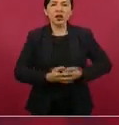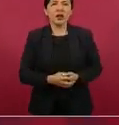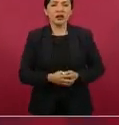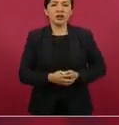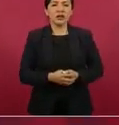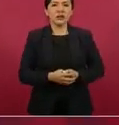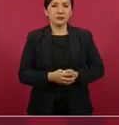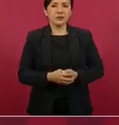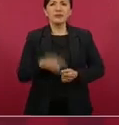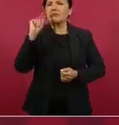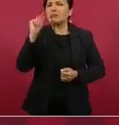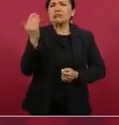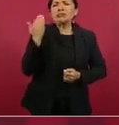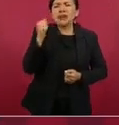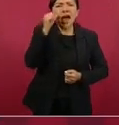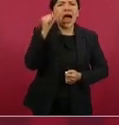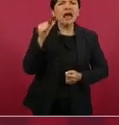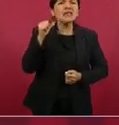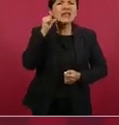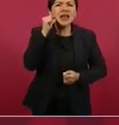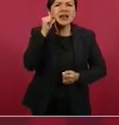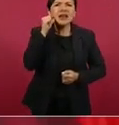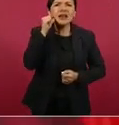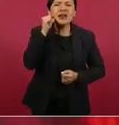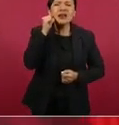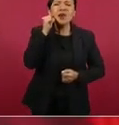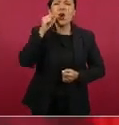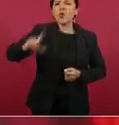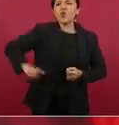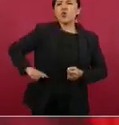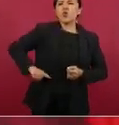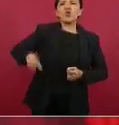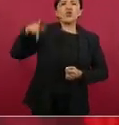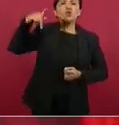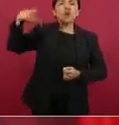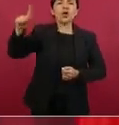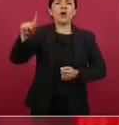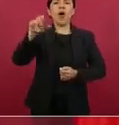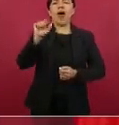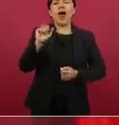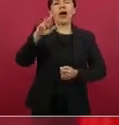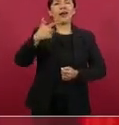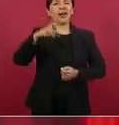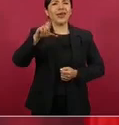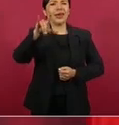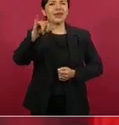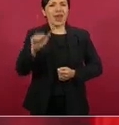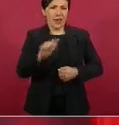le acaba de avisar ayer el gobierno de Argelia